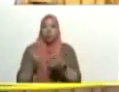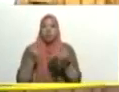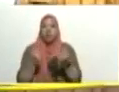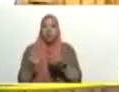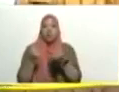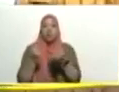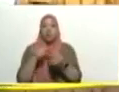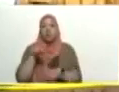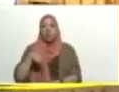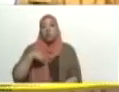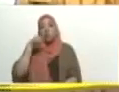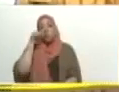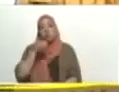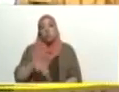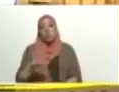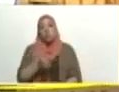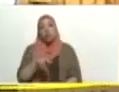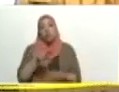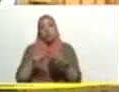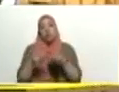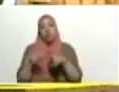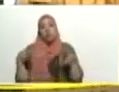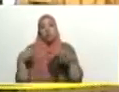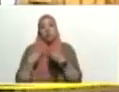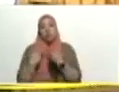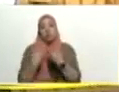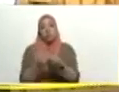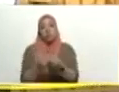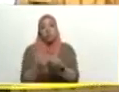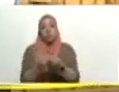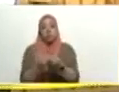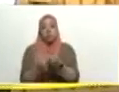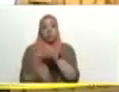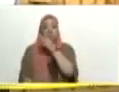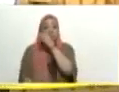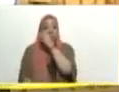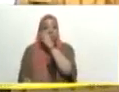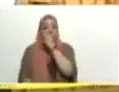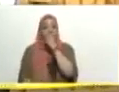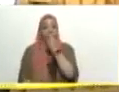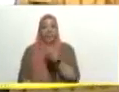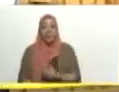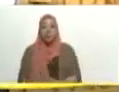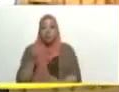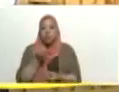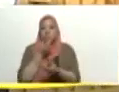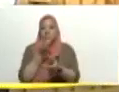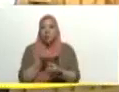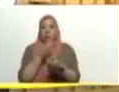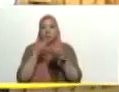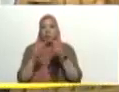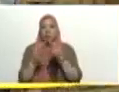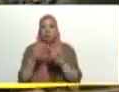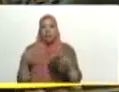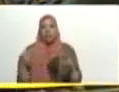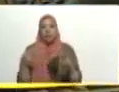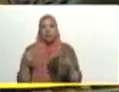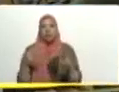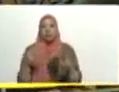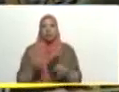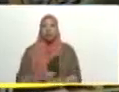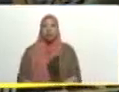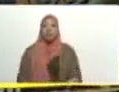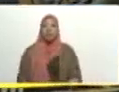que nuestros pueblos producen en paz juntos. Es un gran mensaje de paz. Ministro Stuart